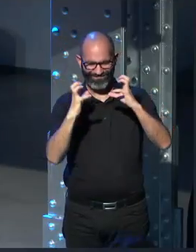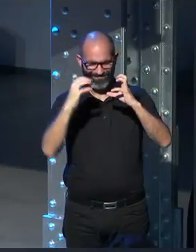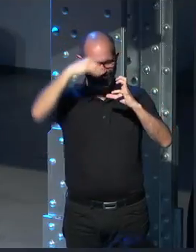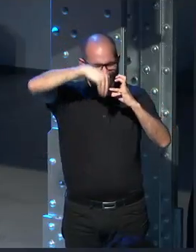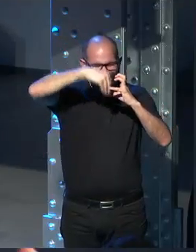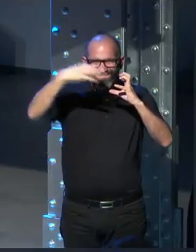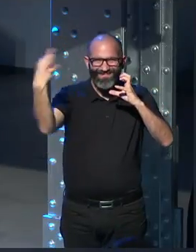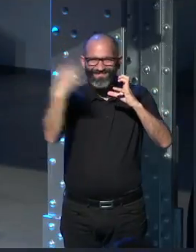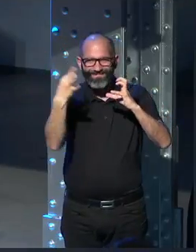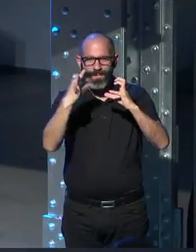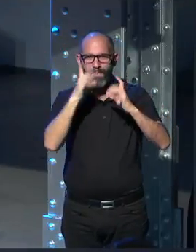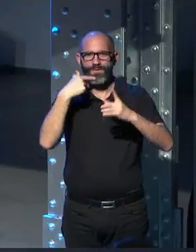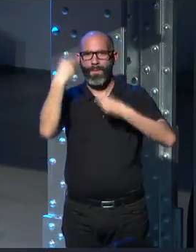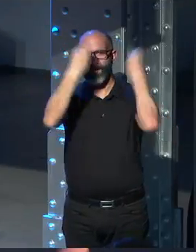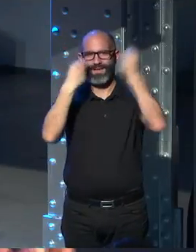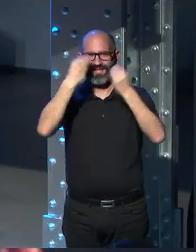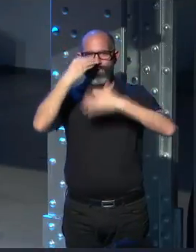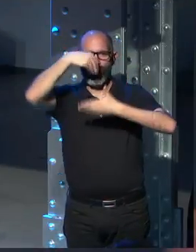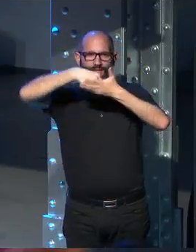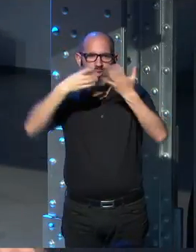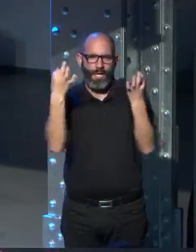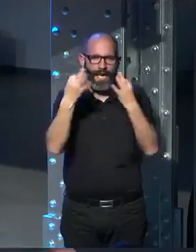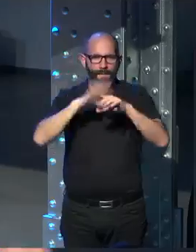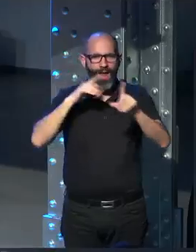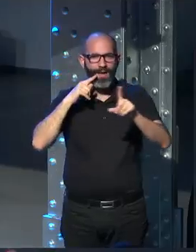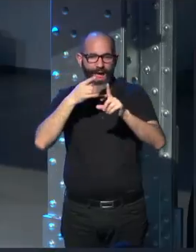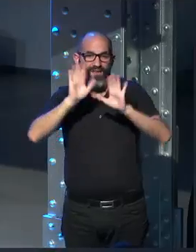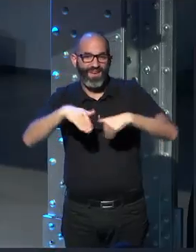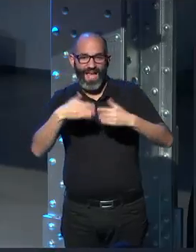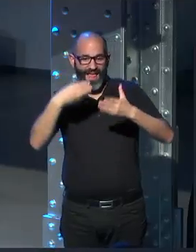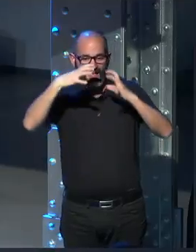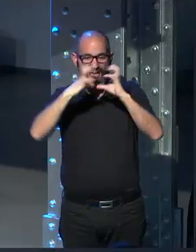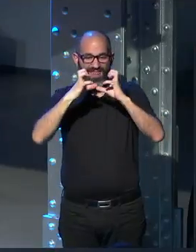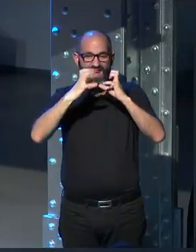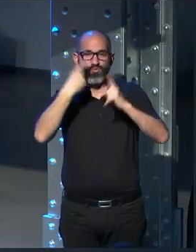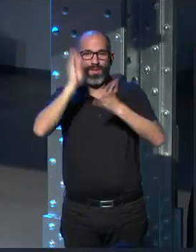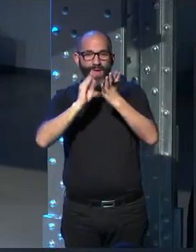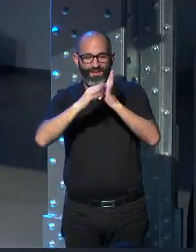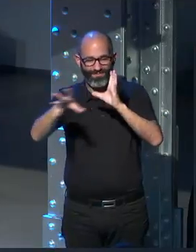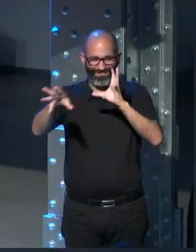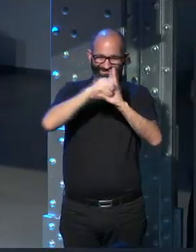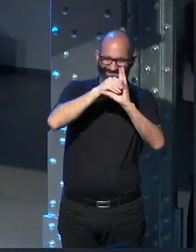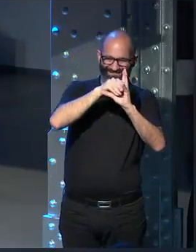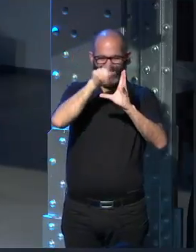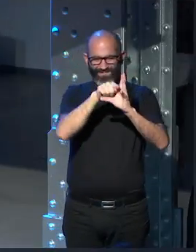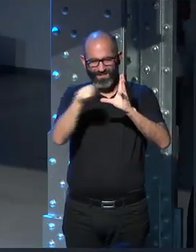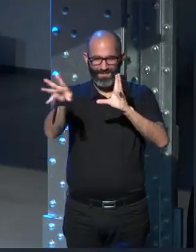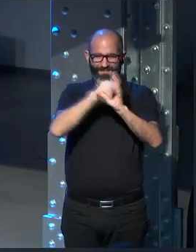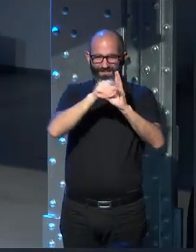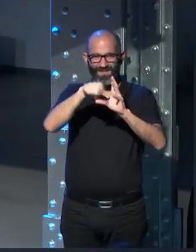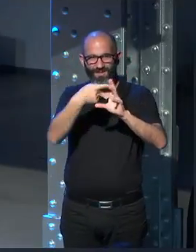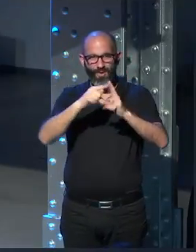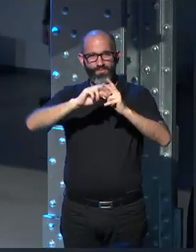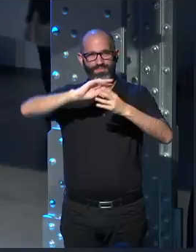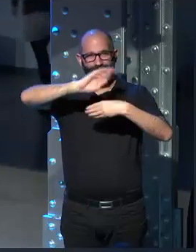de curiosidad intelectual que al final es el cerebro intentándose entender a sí mismo. Pero